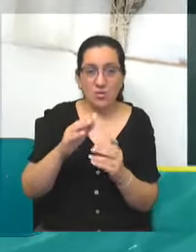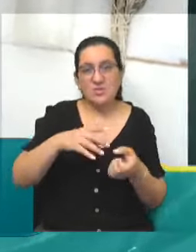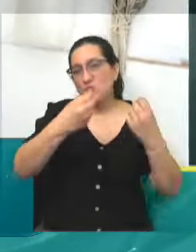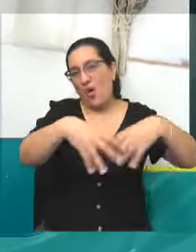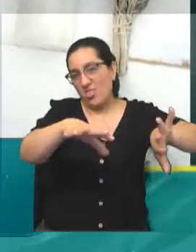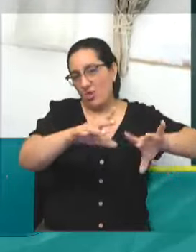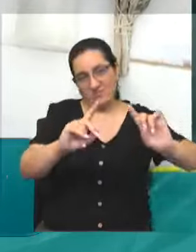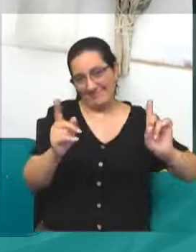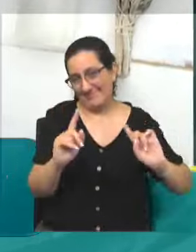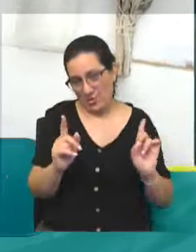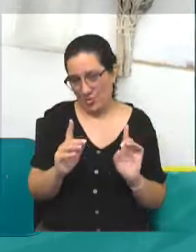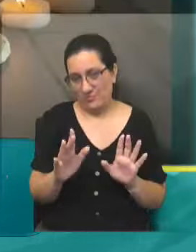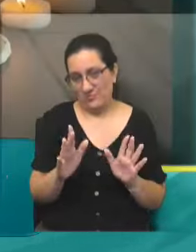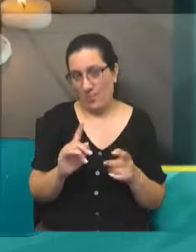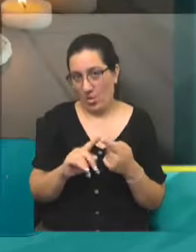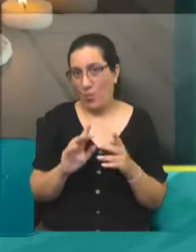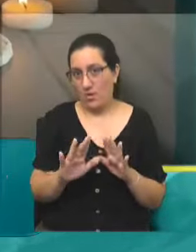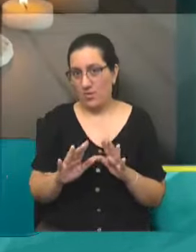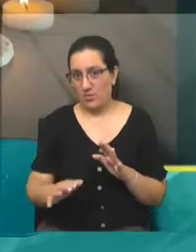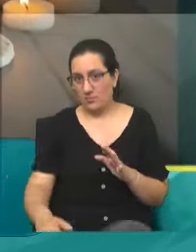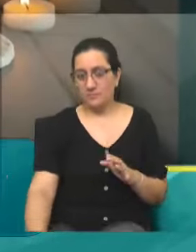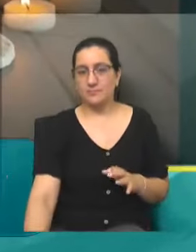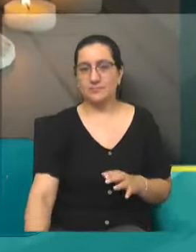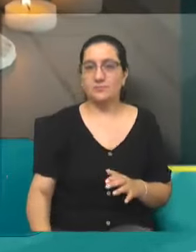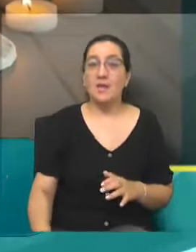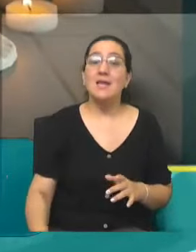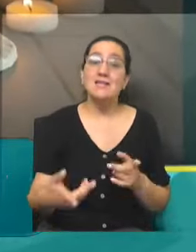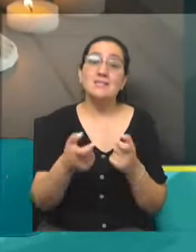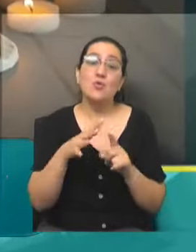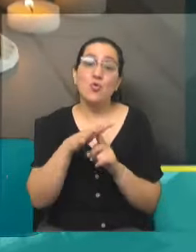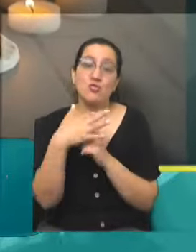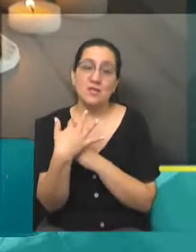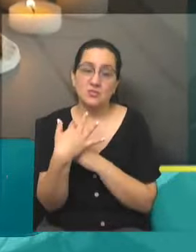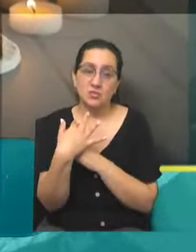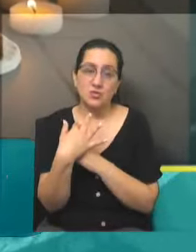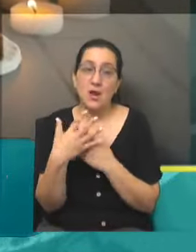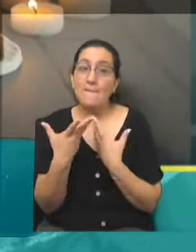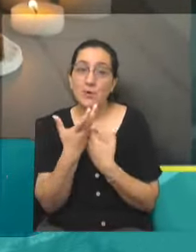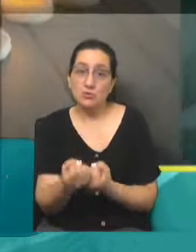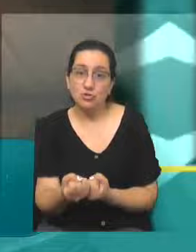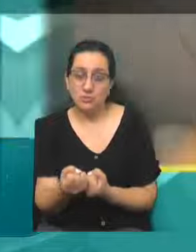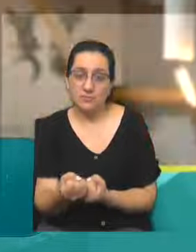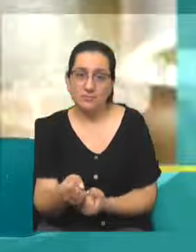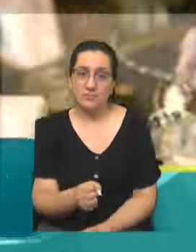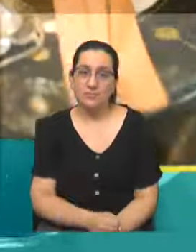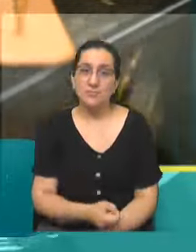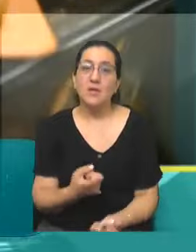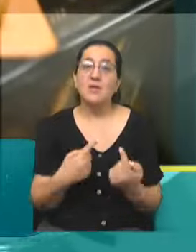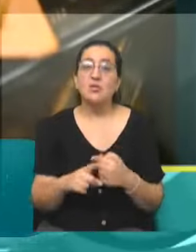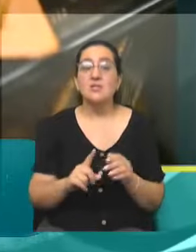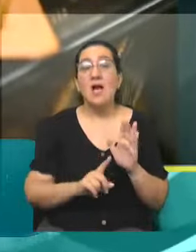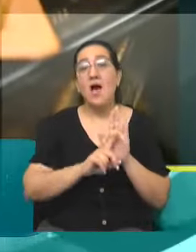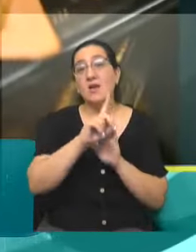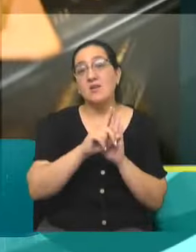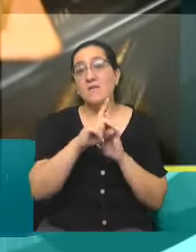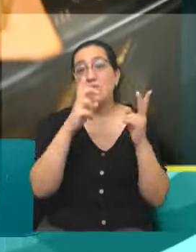suelta las cosas. Ajá. ¿Estamos de acuerdo? Sí. Le voy a dar un contexto, le voy a dar un apoyo. ¿Está? Entonces, arriba de eso